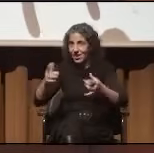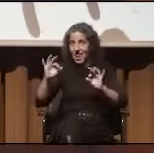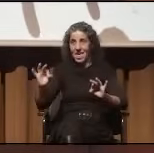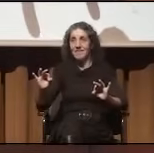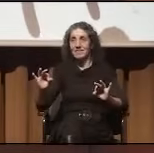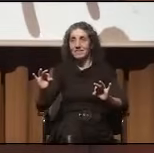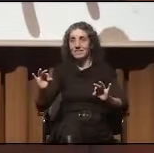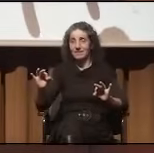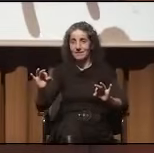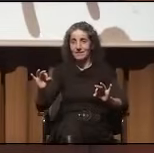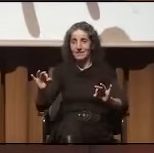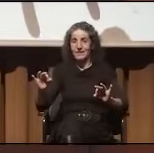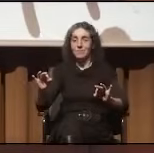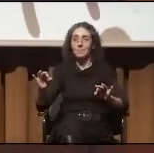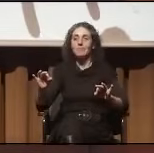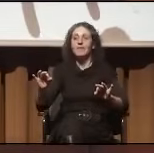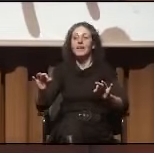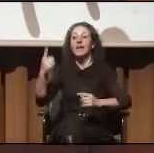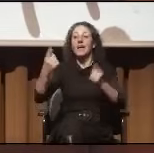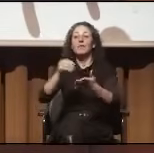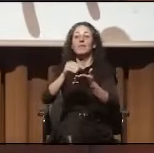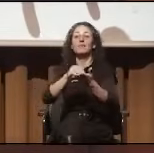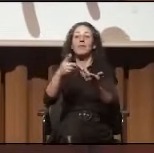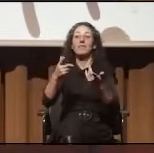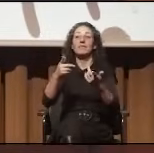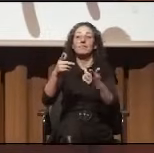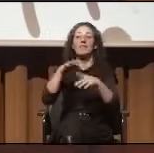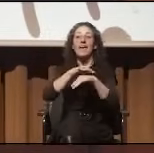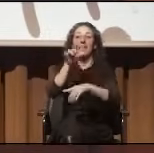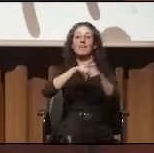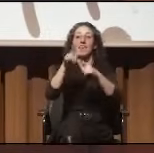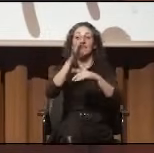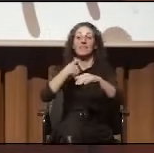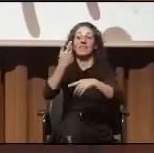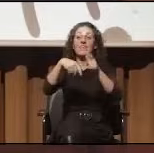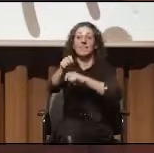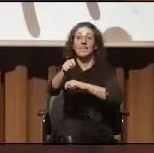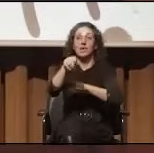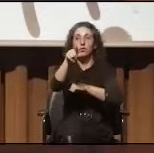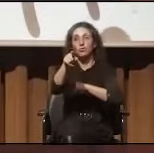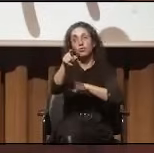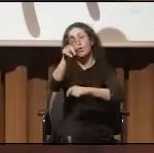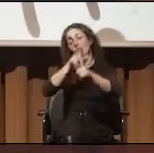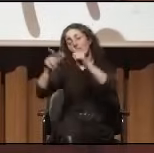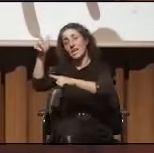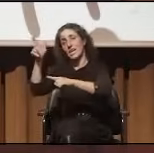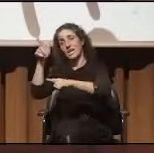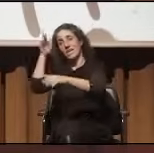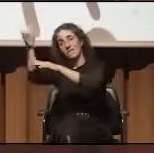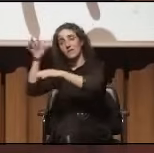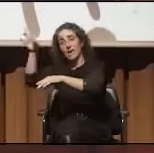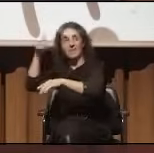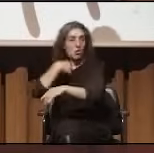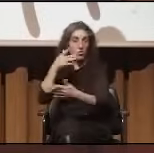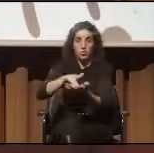a un... ellos no han estado, ¿no? Pero, es decir, las religiones son las construcciones que hacemos para acceder a la experiencia. Pero tú ya eres espiritual, aunque no lo sepas. Otra